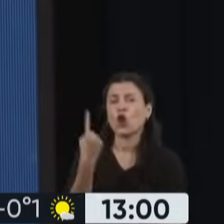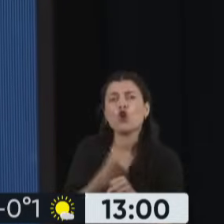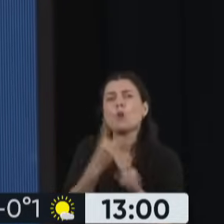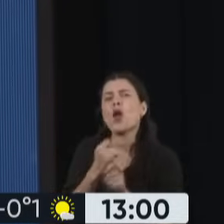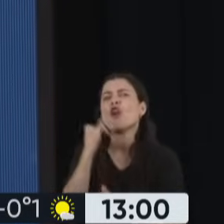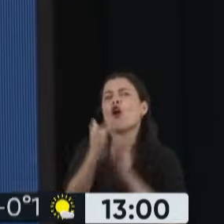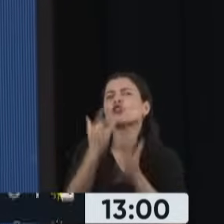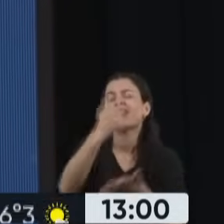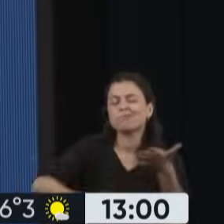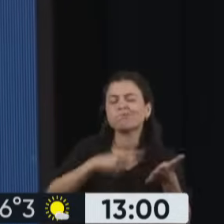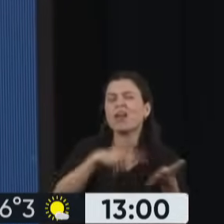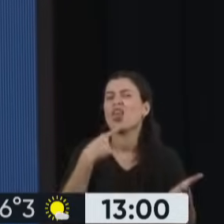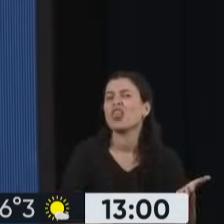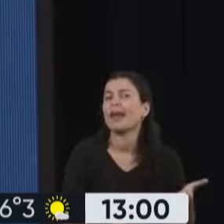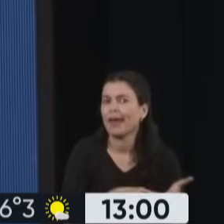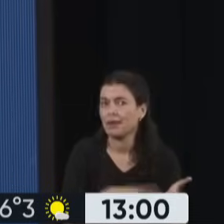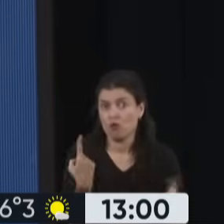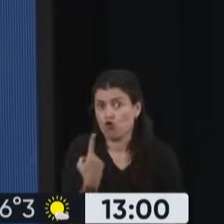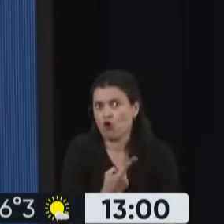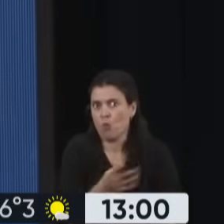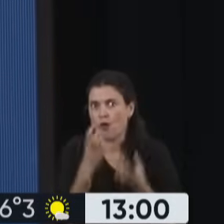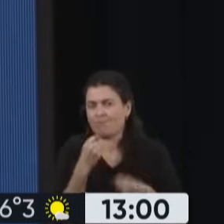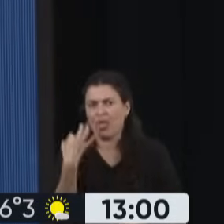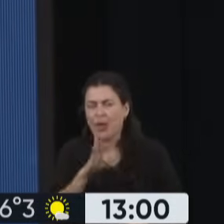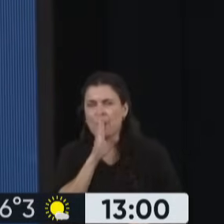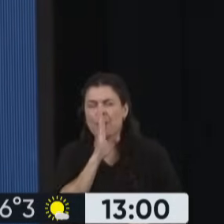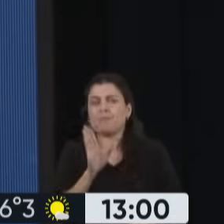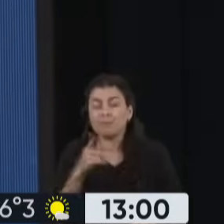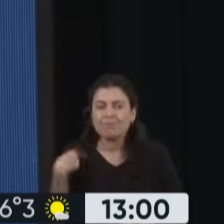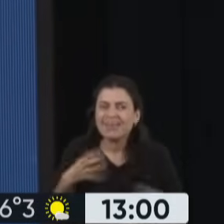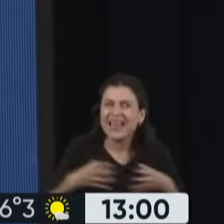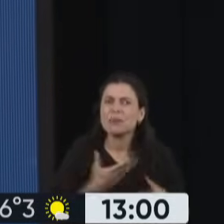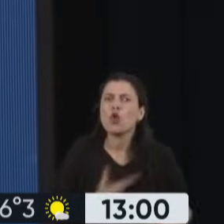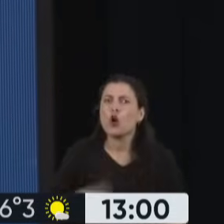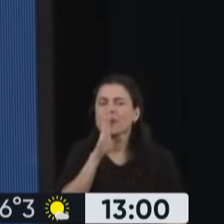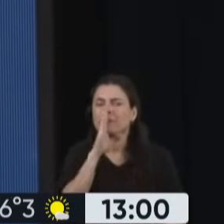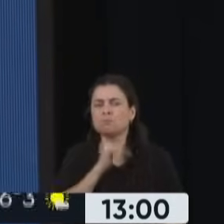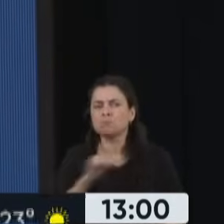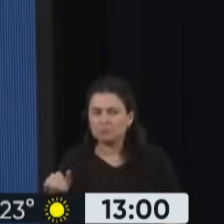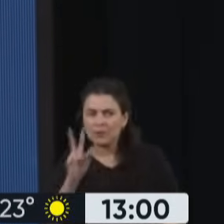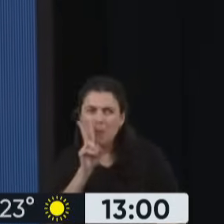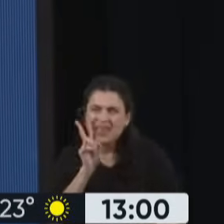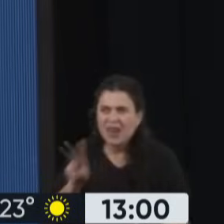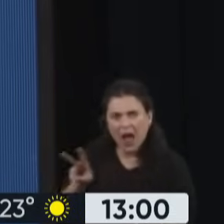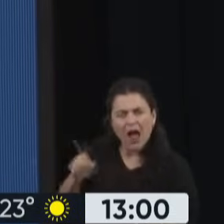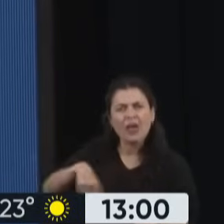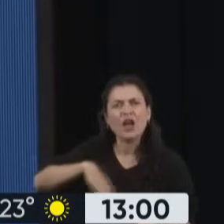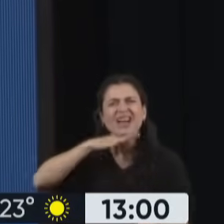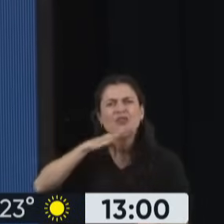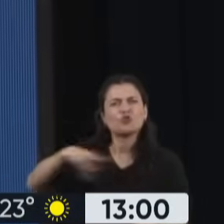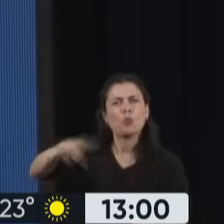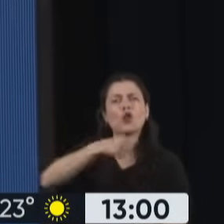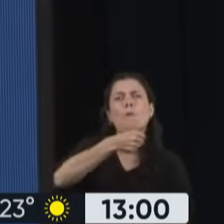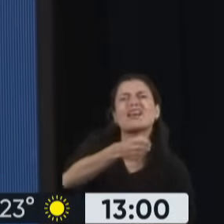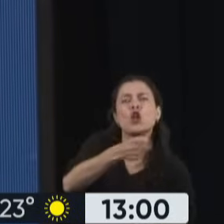hablar. Y mientras que nosotros permanecíamos callados, mientras que las imbéciles de los periodistas decían que no